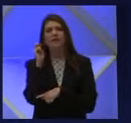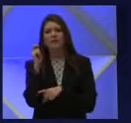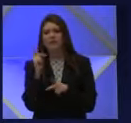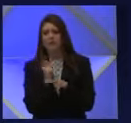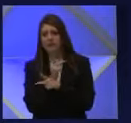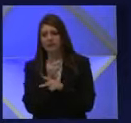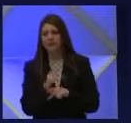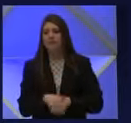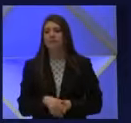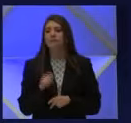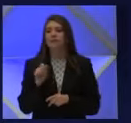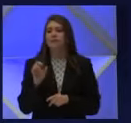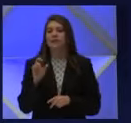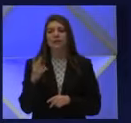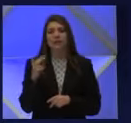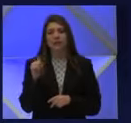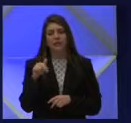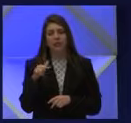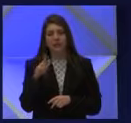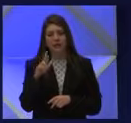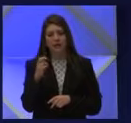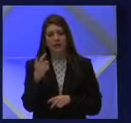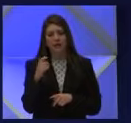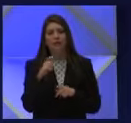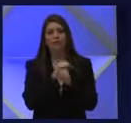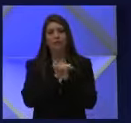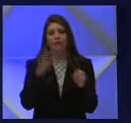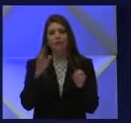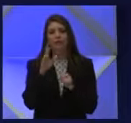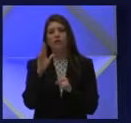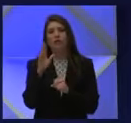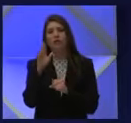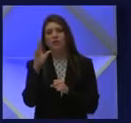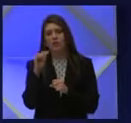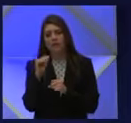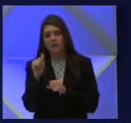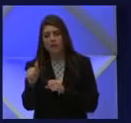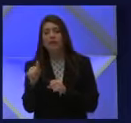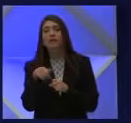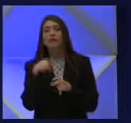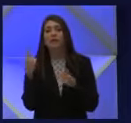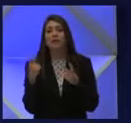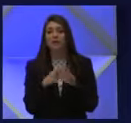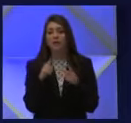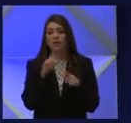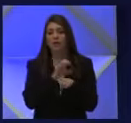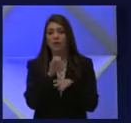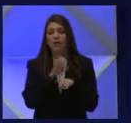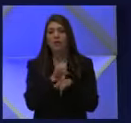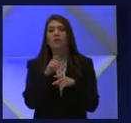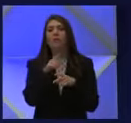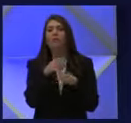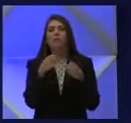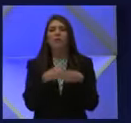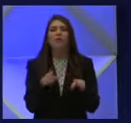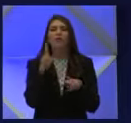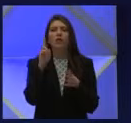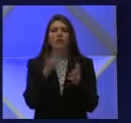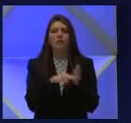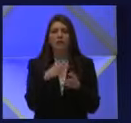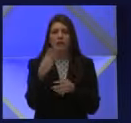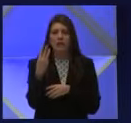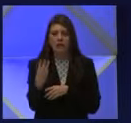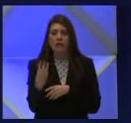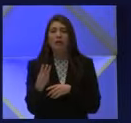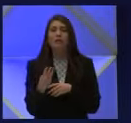explotó en el 86 pero también la nave columbia se perdió en 2003 cuando venían de regreso en total